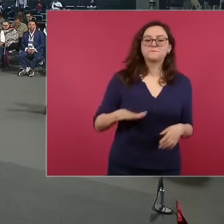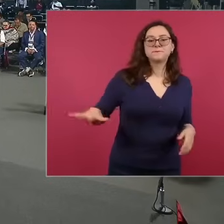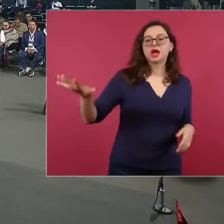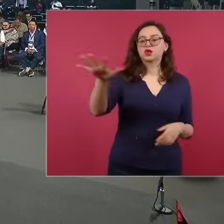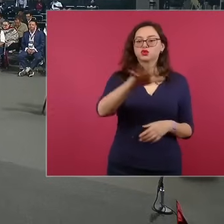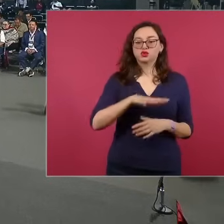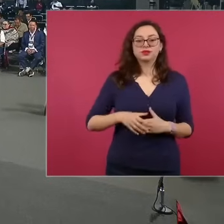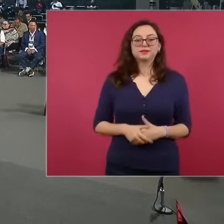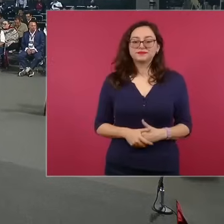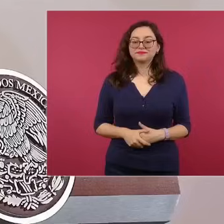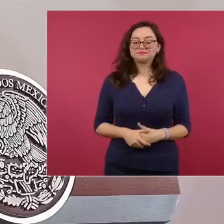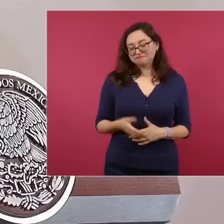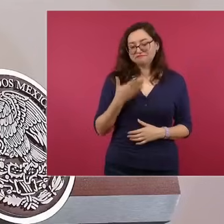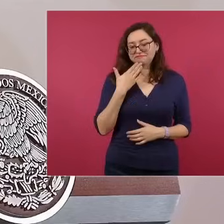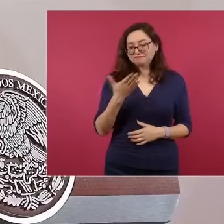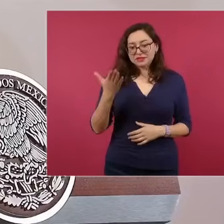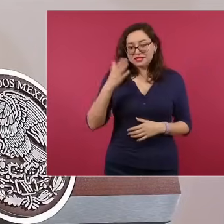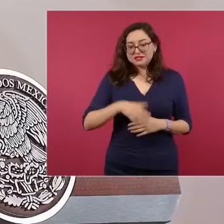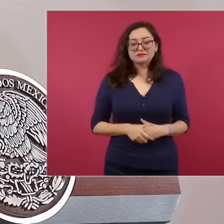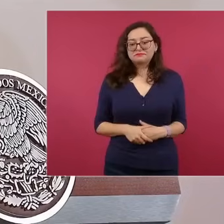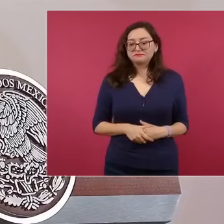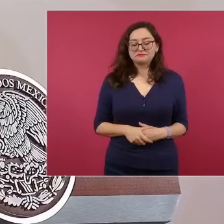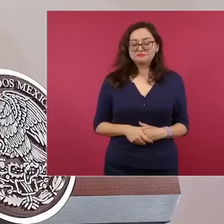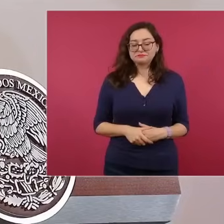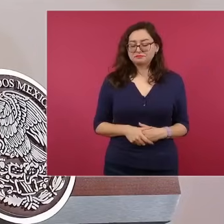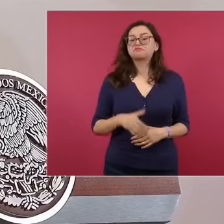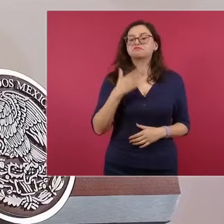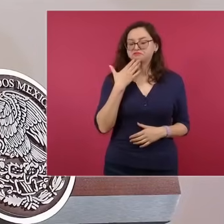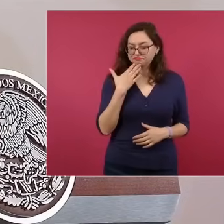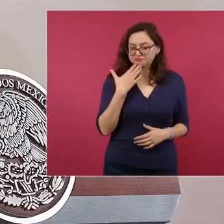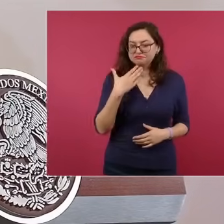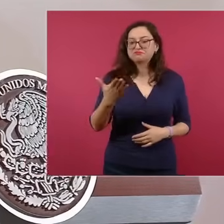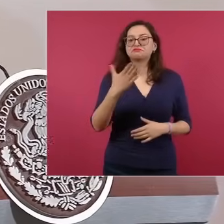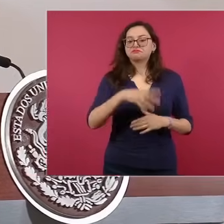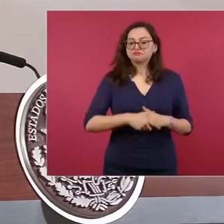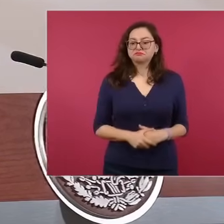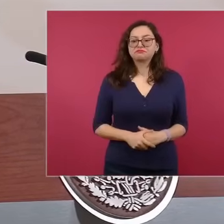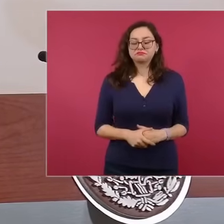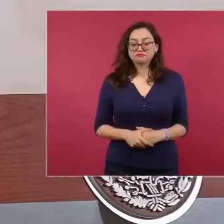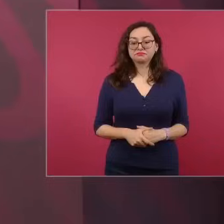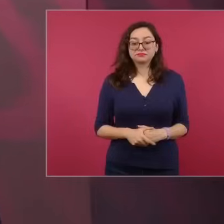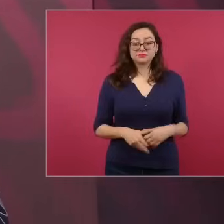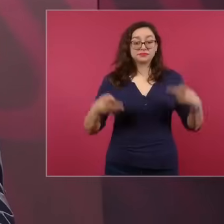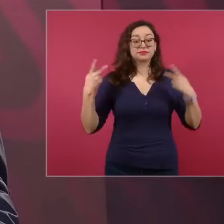Entonces, bien, vamos bastante bien. Agradecerle